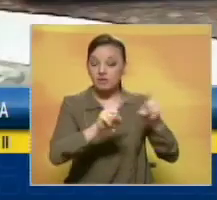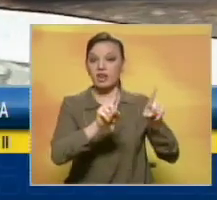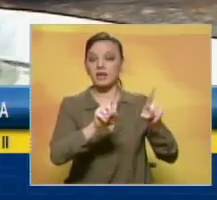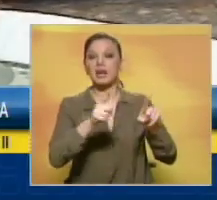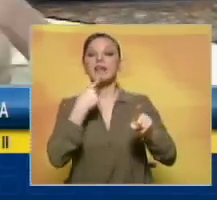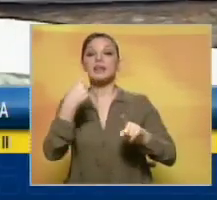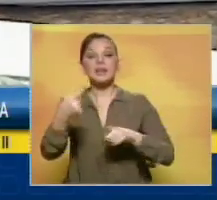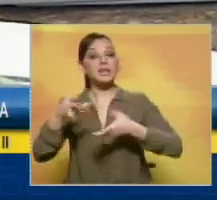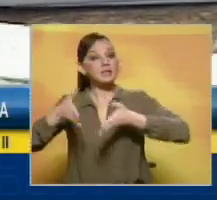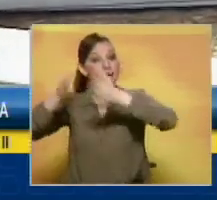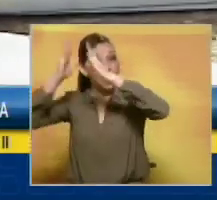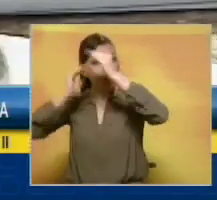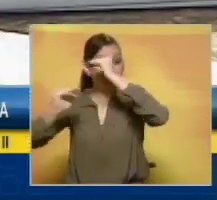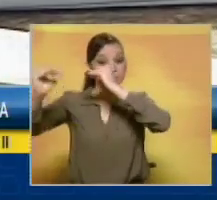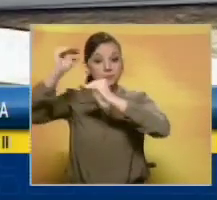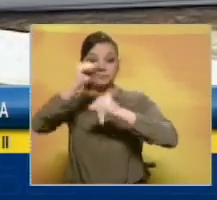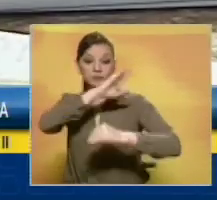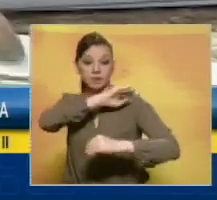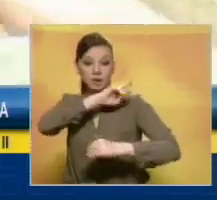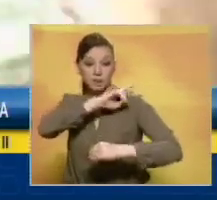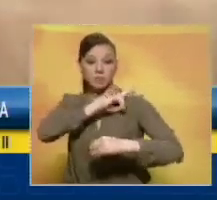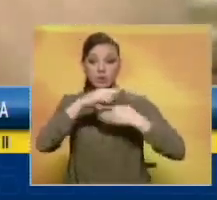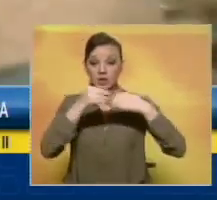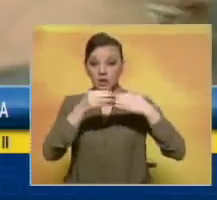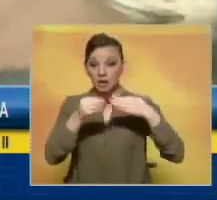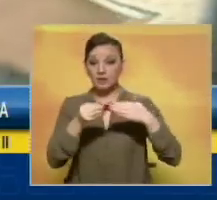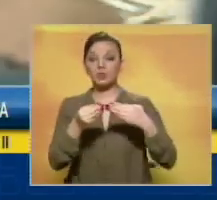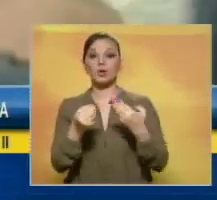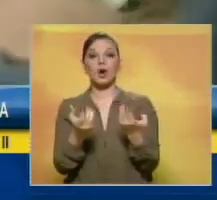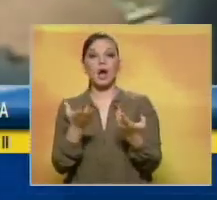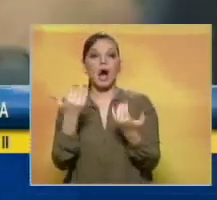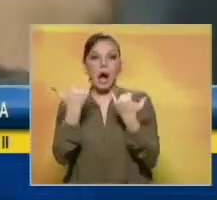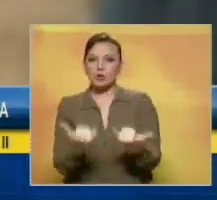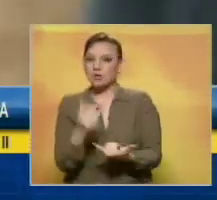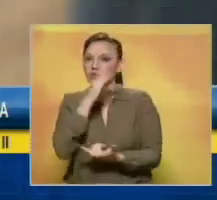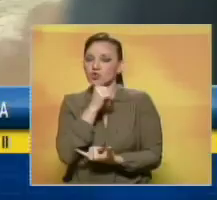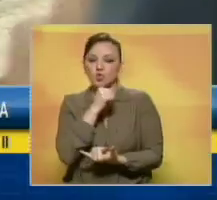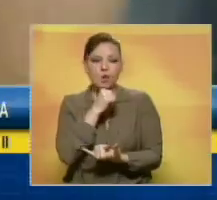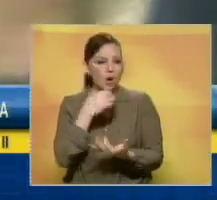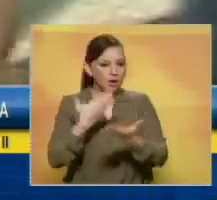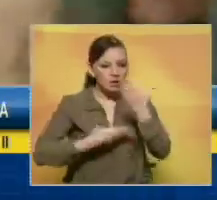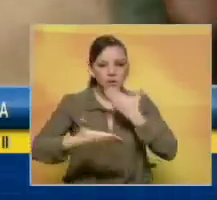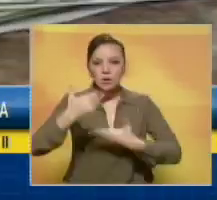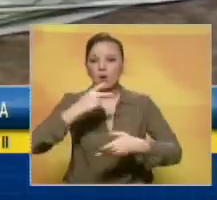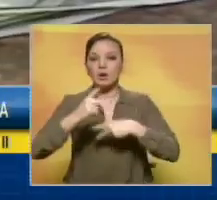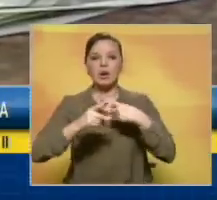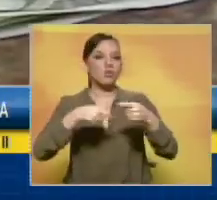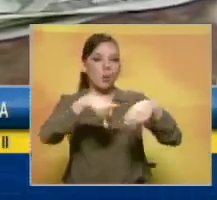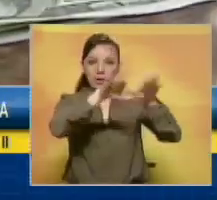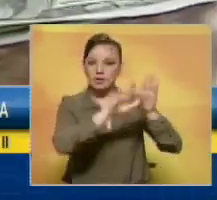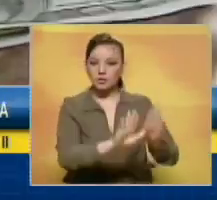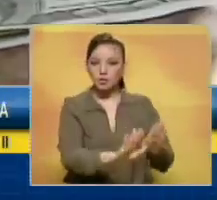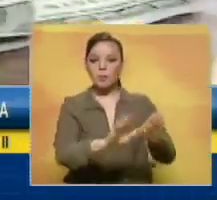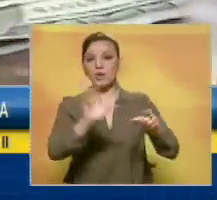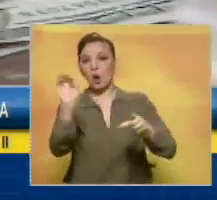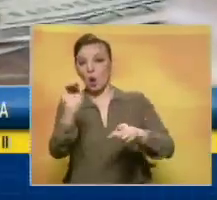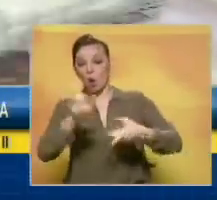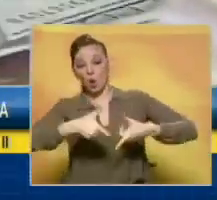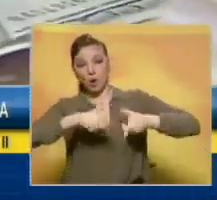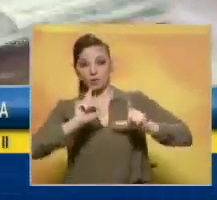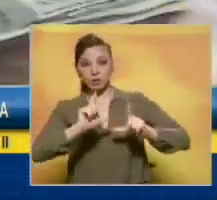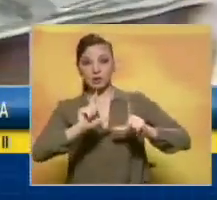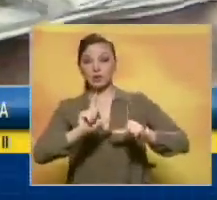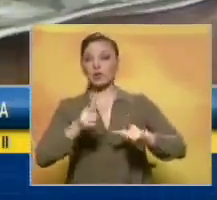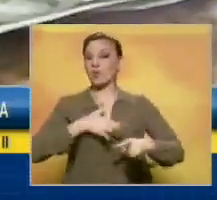que la superintendencia podrá de manera inmediata y sin que medie proceso administrativo suspender o revocar la autorización para actuar